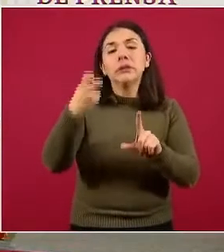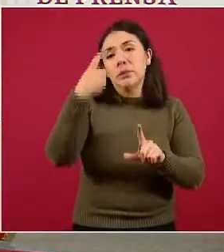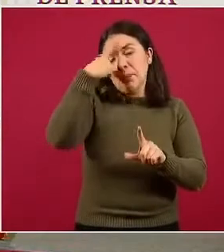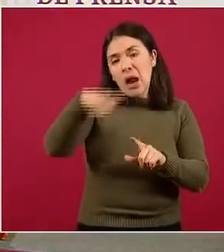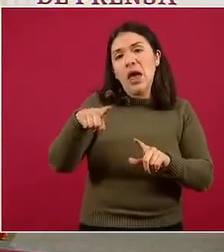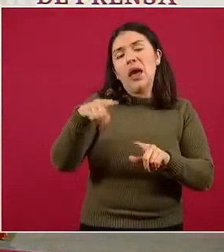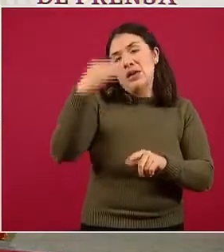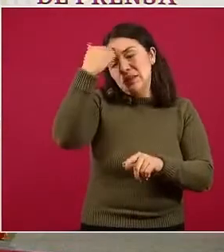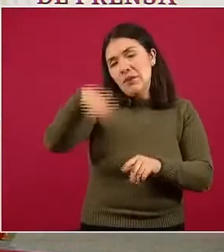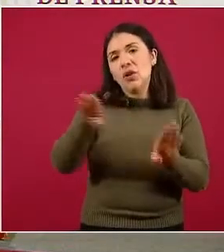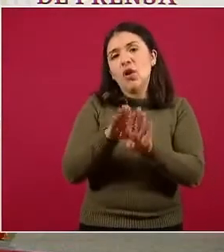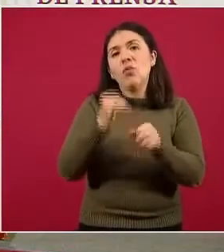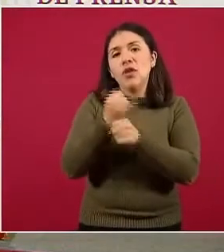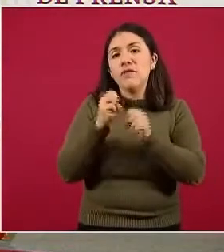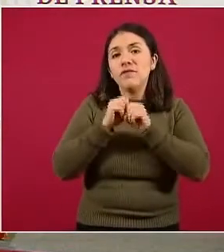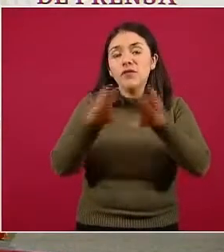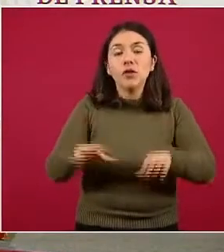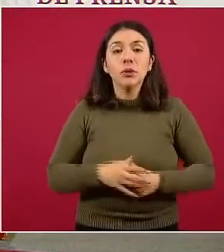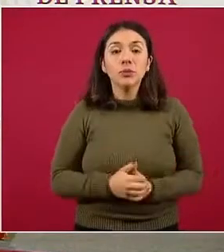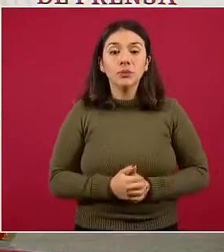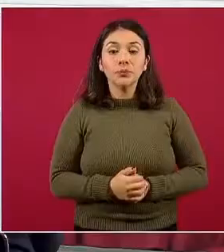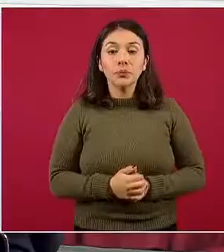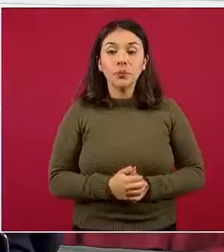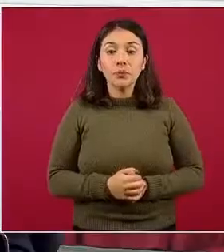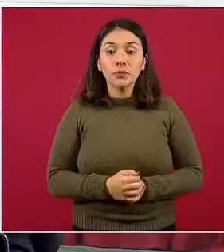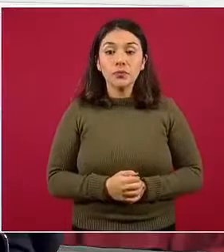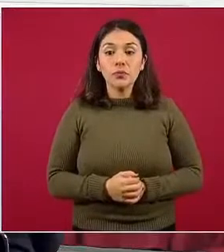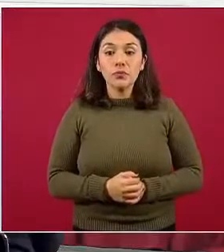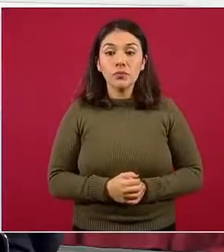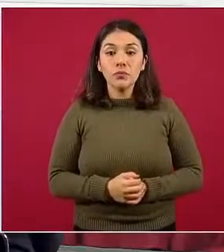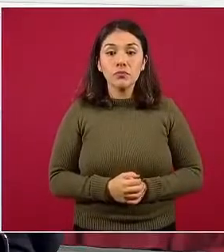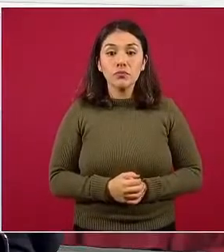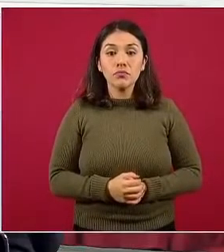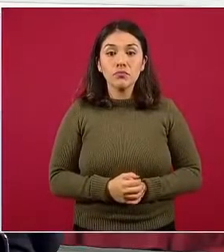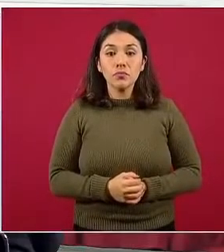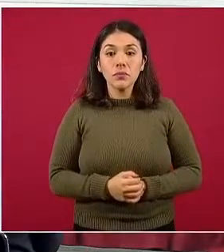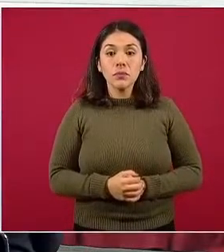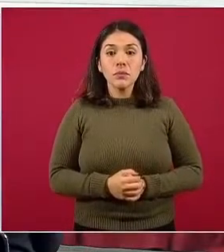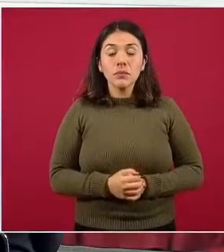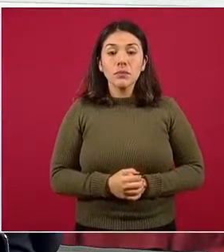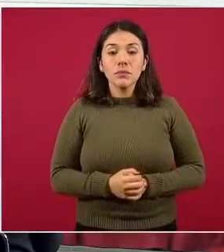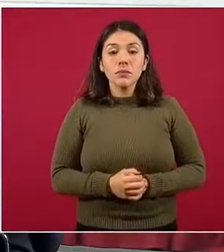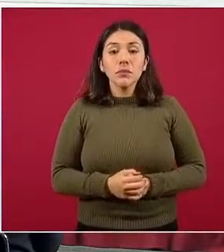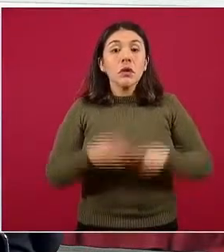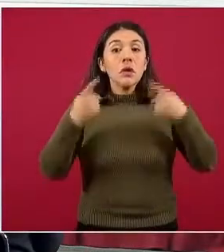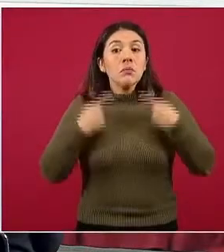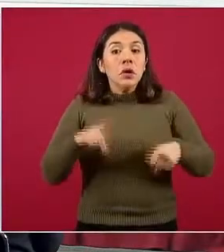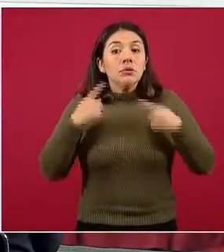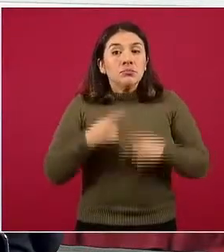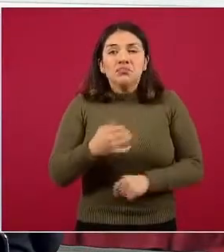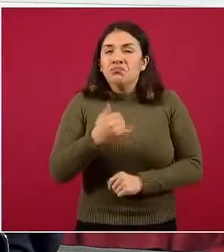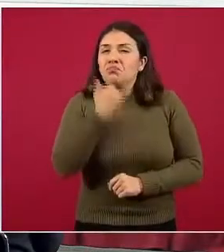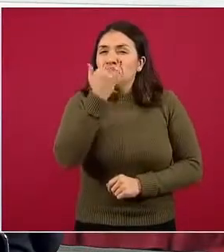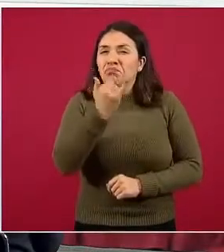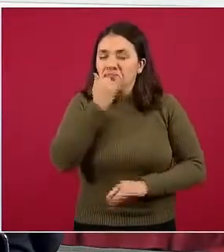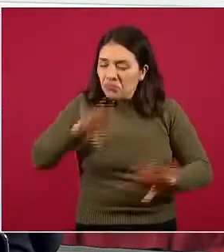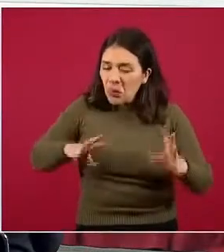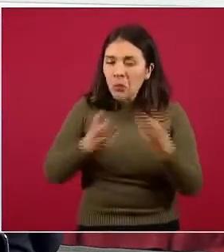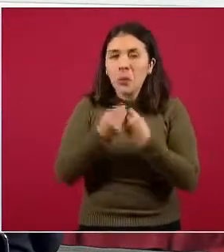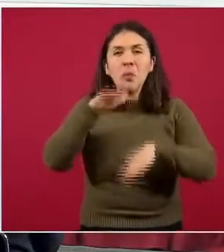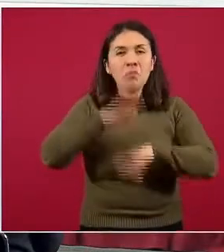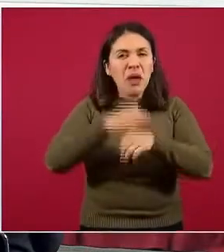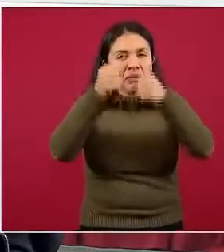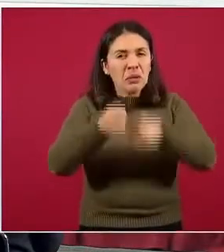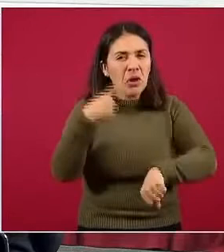nuestra plataforma de información. Sobre los casos estimados, tenemos un total de